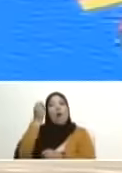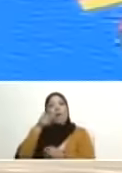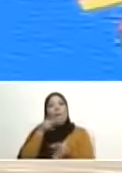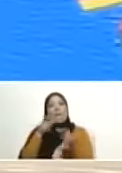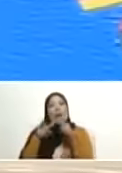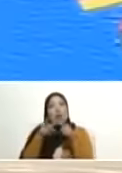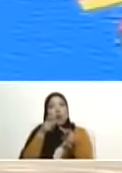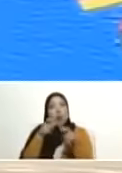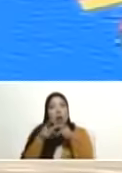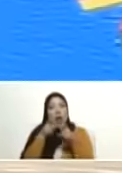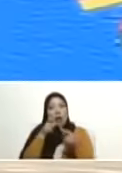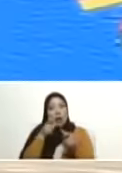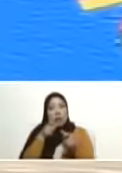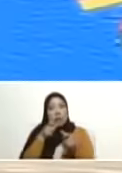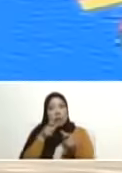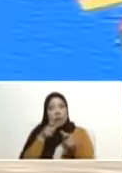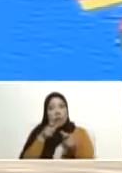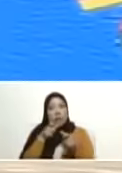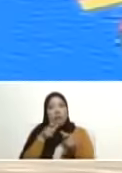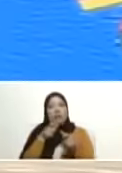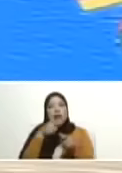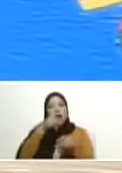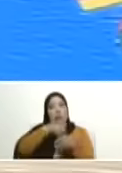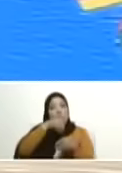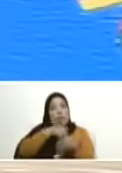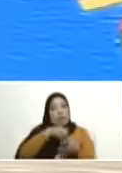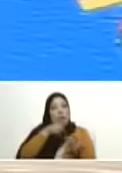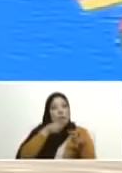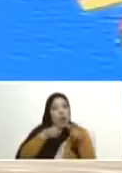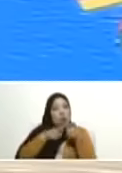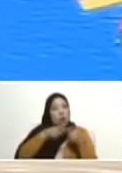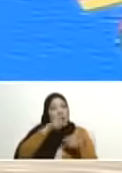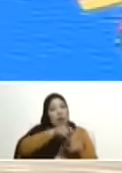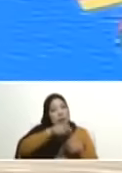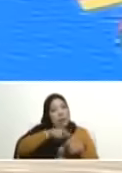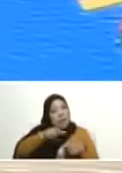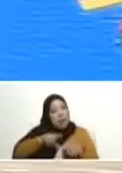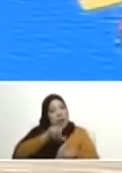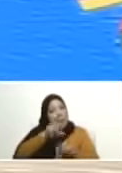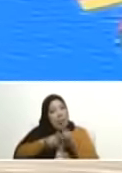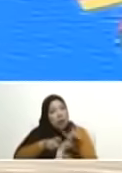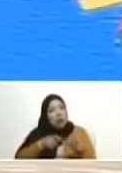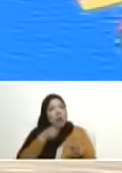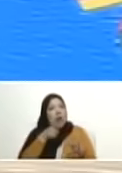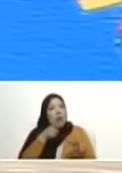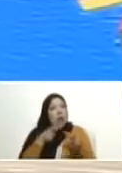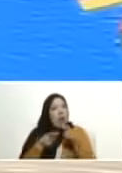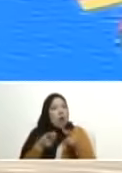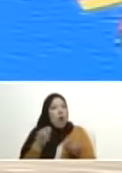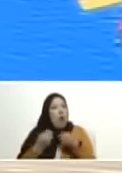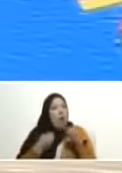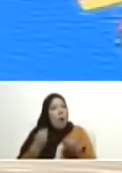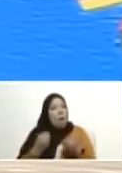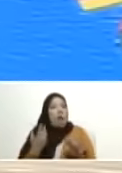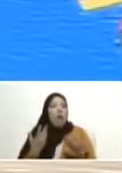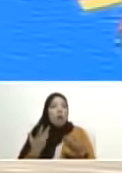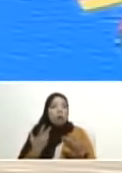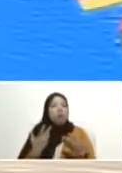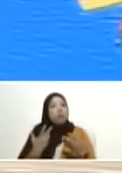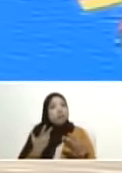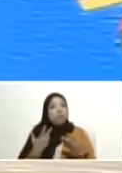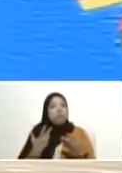consultivo. Nosotros hemos ido llevando con pulso, hemos ido llevando